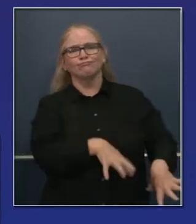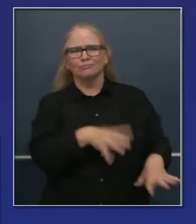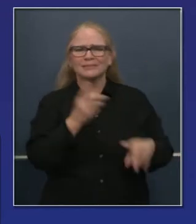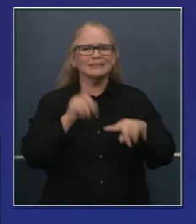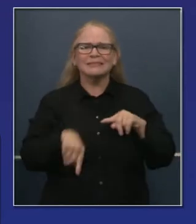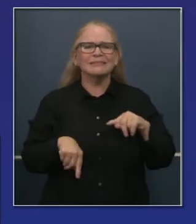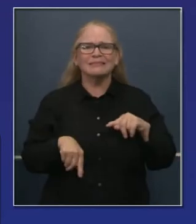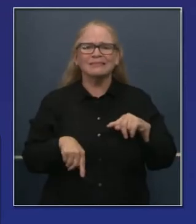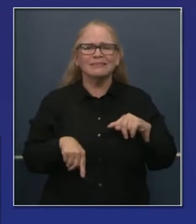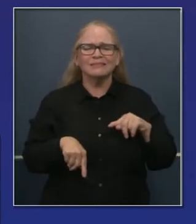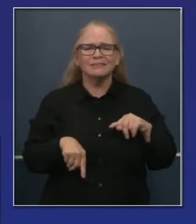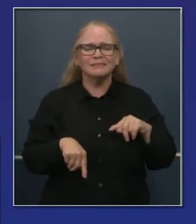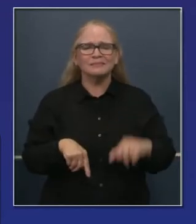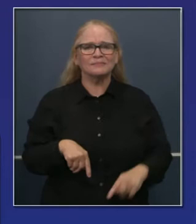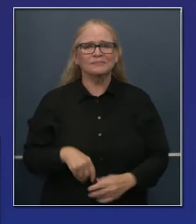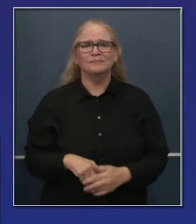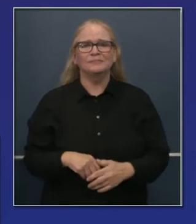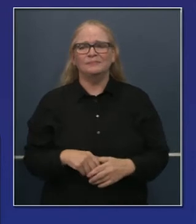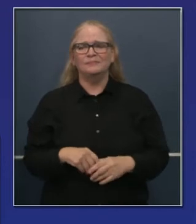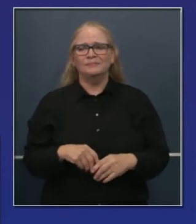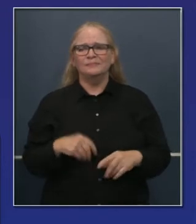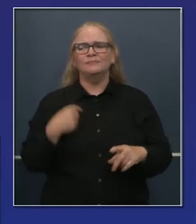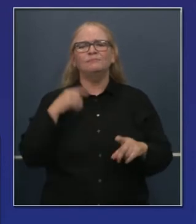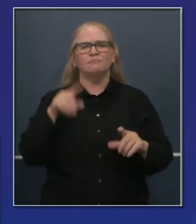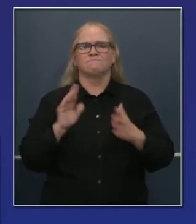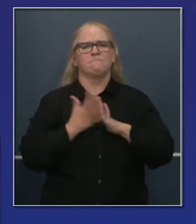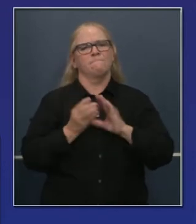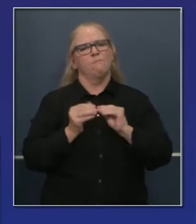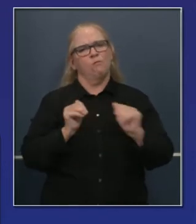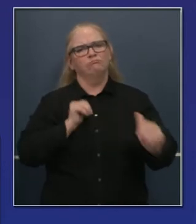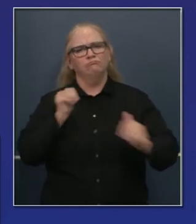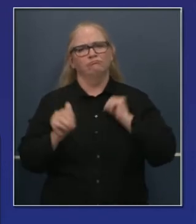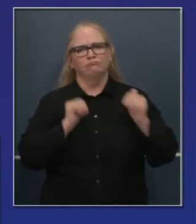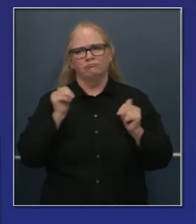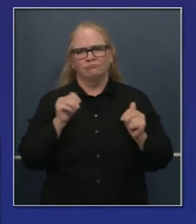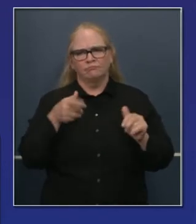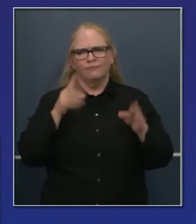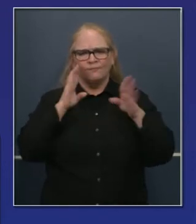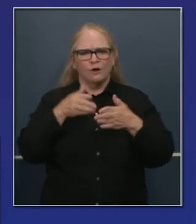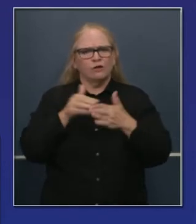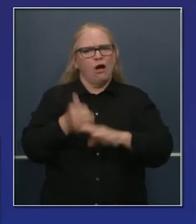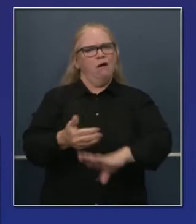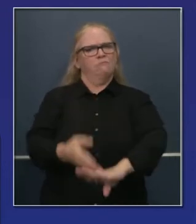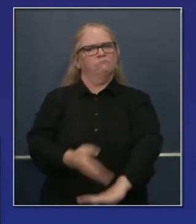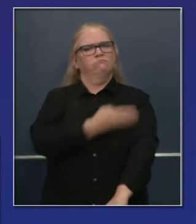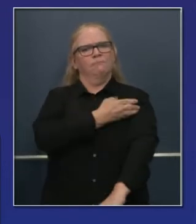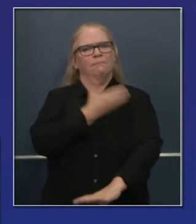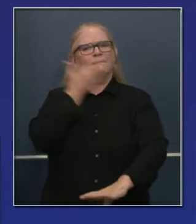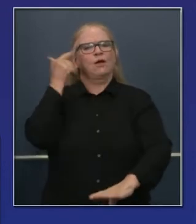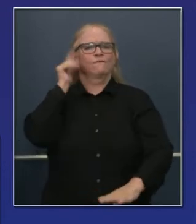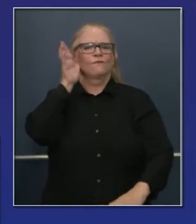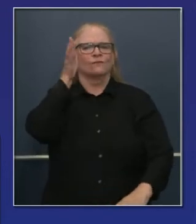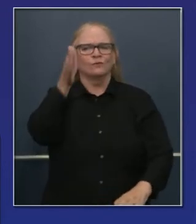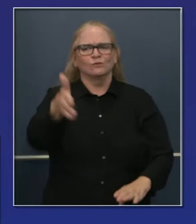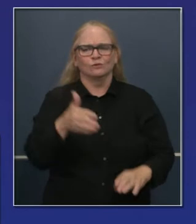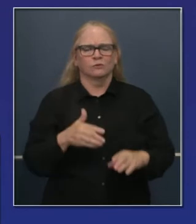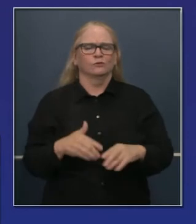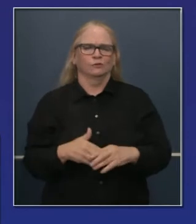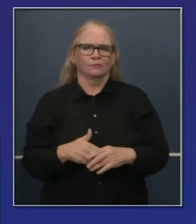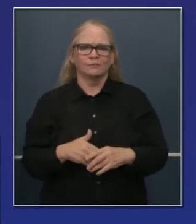adelante en esta transición y seremos mucho más agresivos enfocando nuestros esfuerzos y nuestra intención